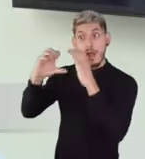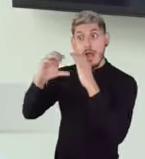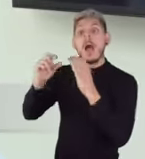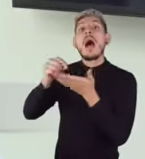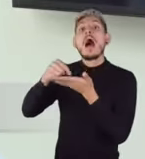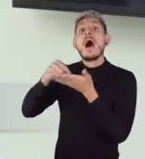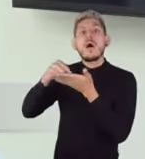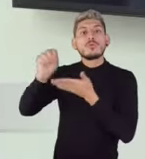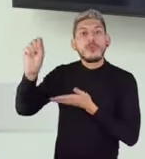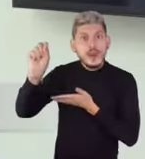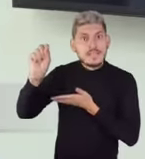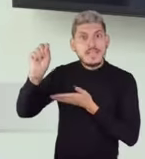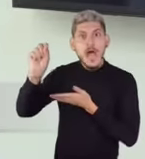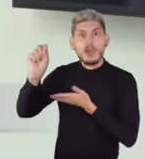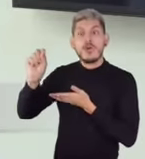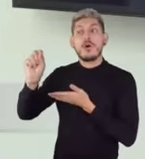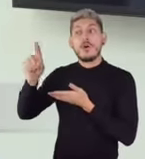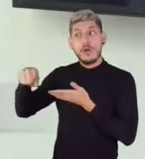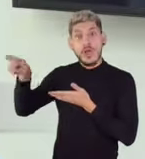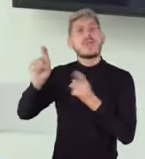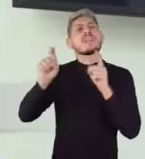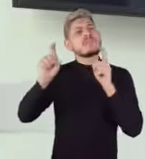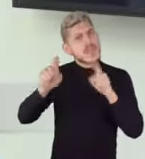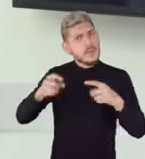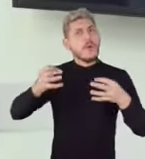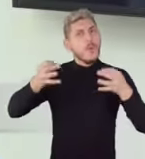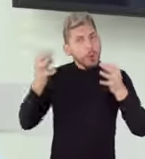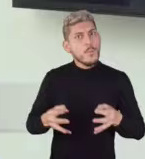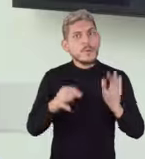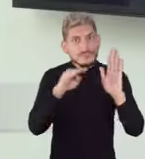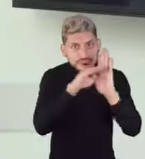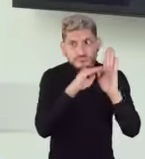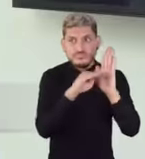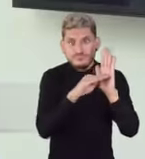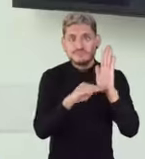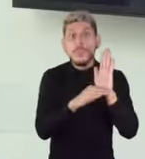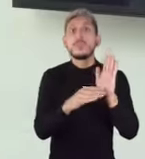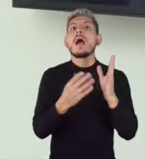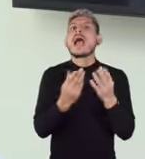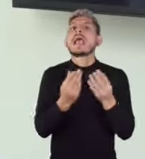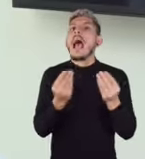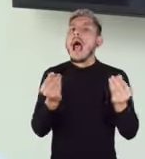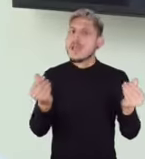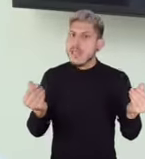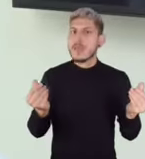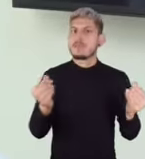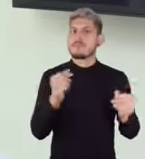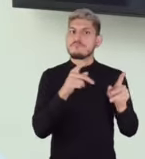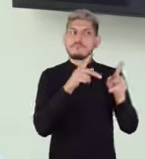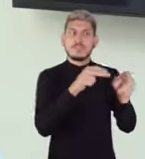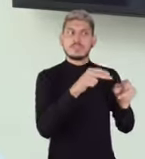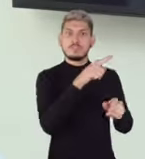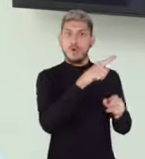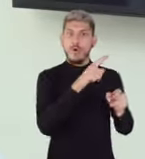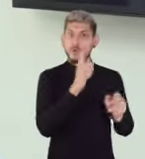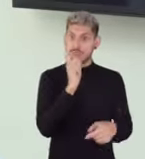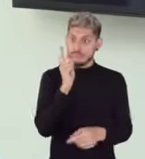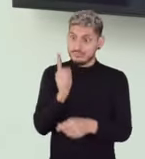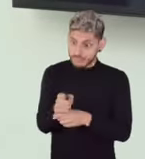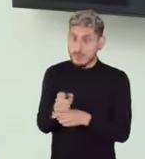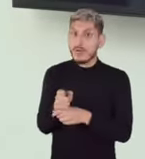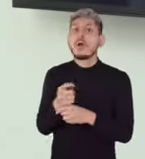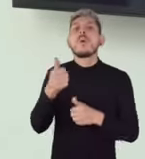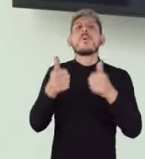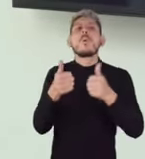las tarifas, tienen que cumplir parámetros. Uh-huh. Y así parámetros es. De calidad, que la misma ordenanza lo establece. Uno de esos